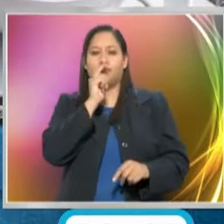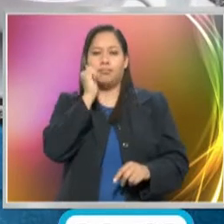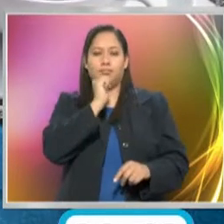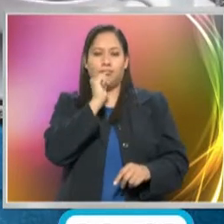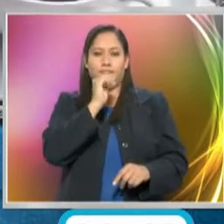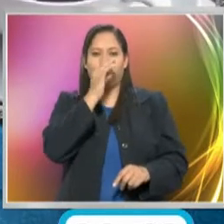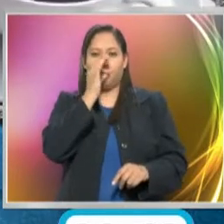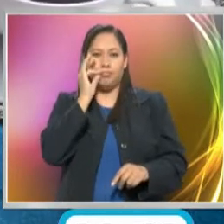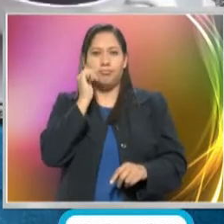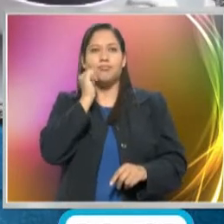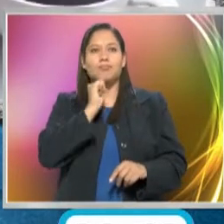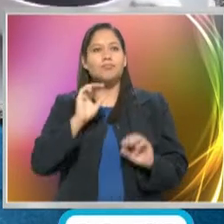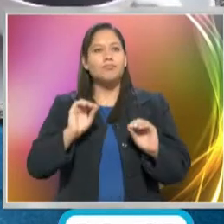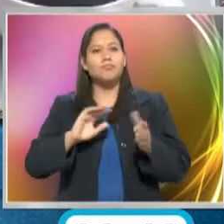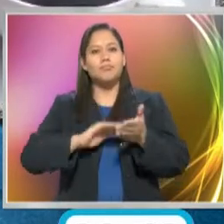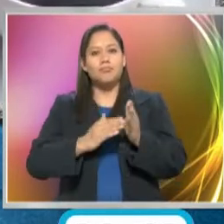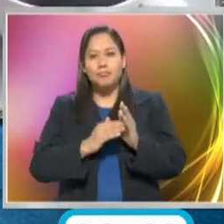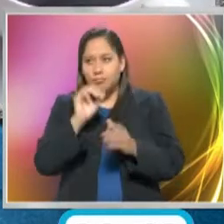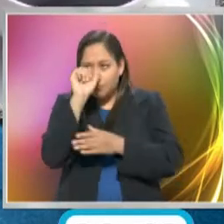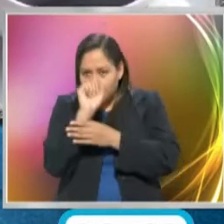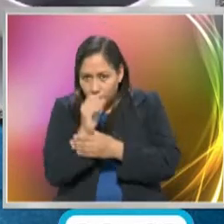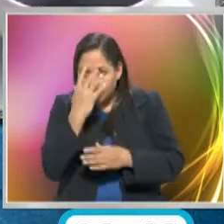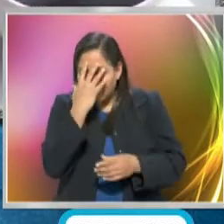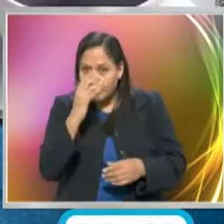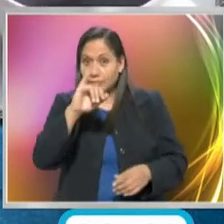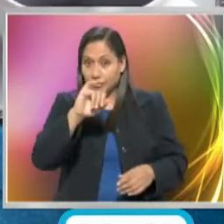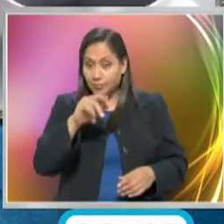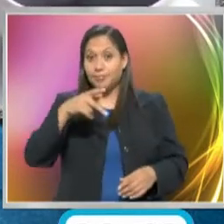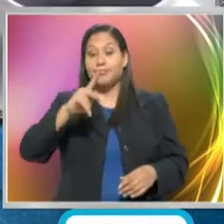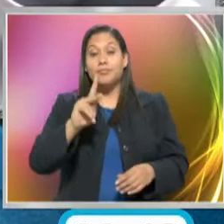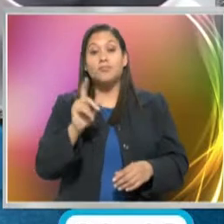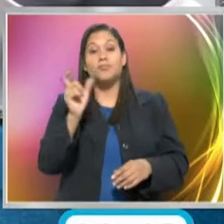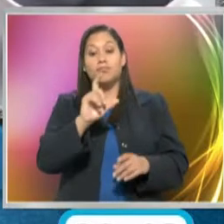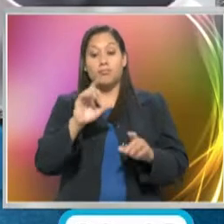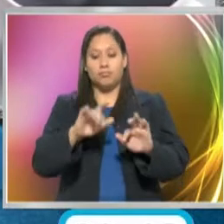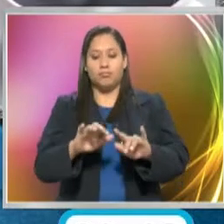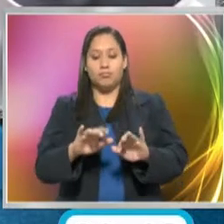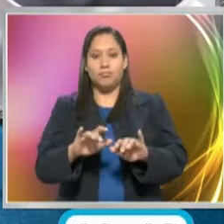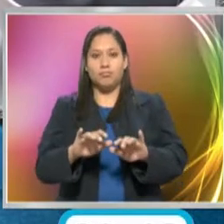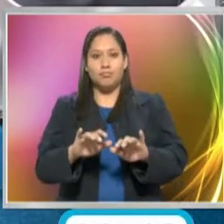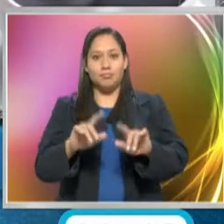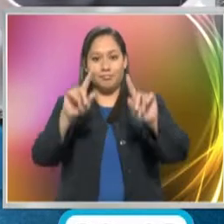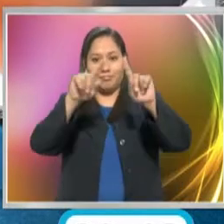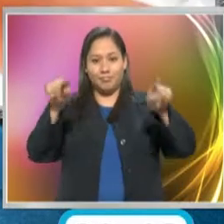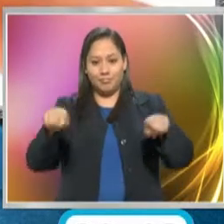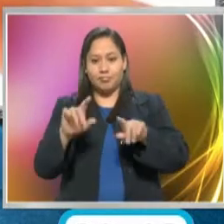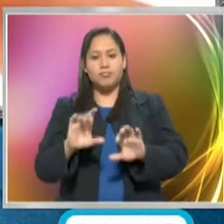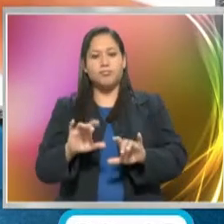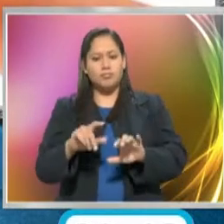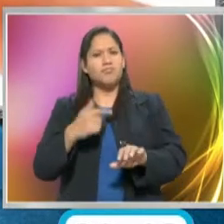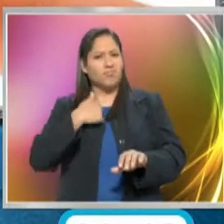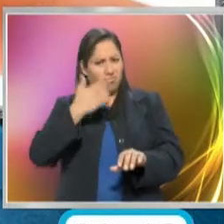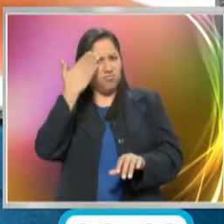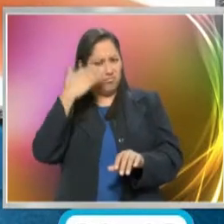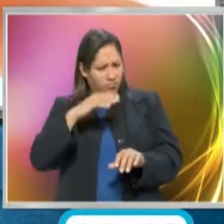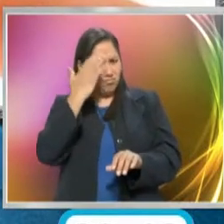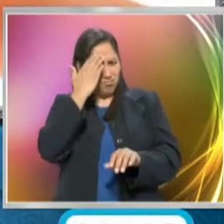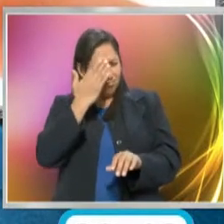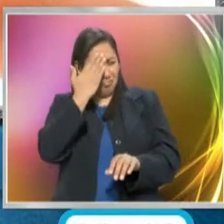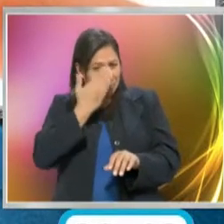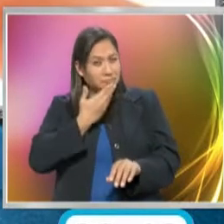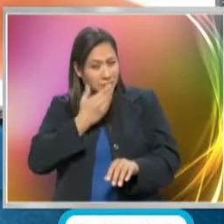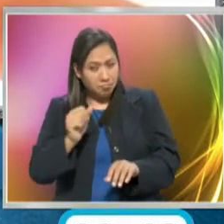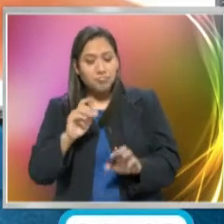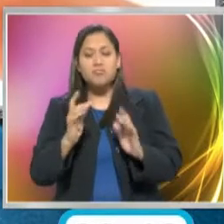lo estás imaginando. Y tiene que ser una persona ecuánime, inteligente, que conozca a fondo claro, la marca, la empresa,